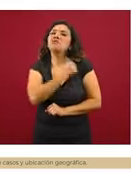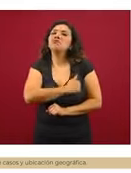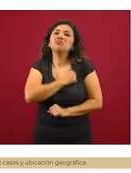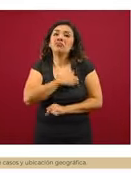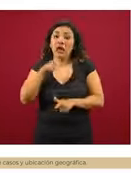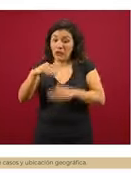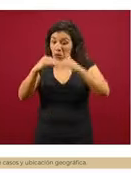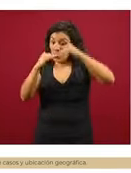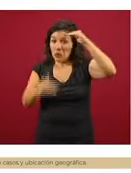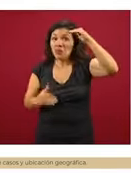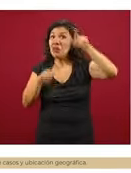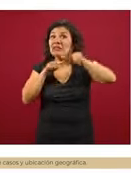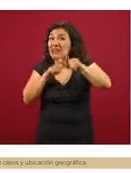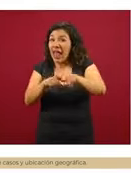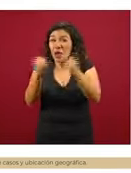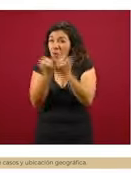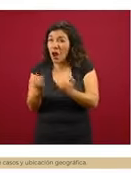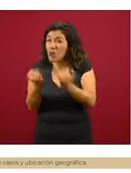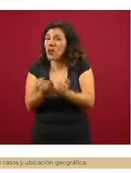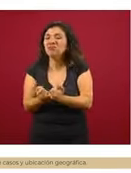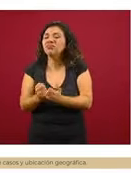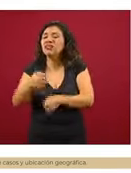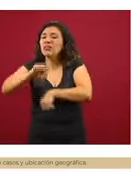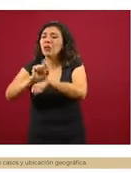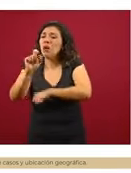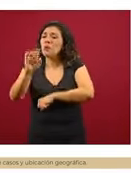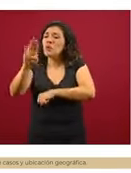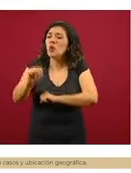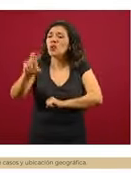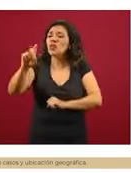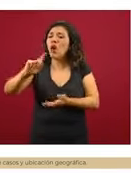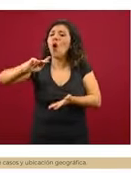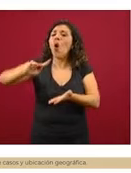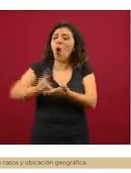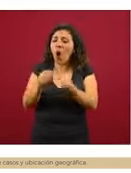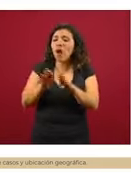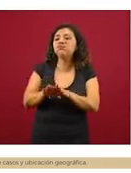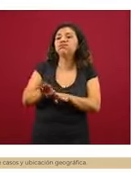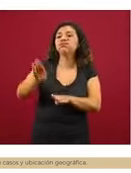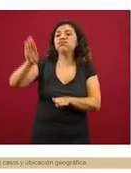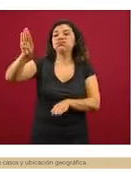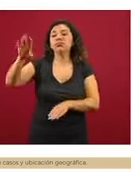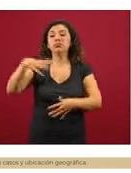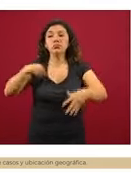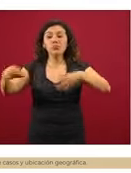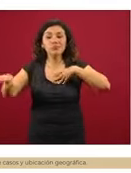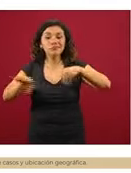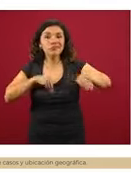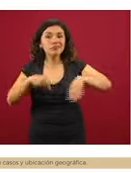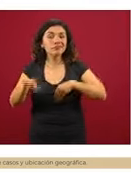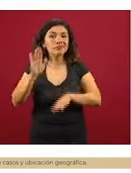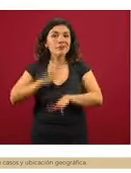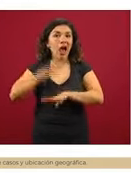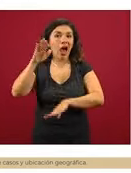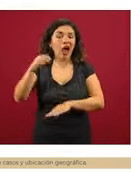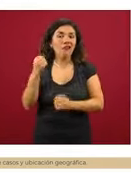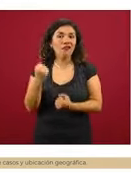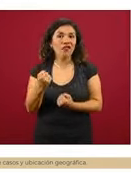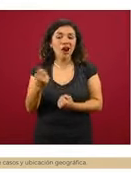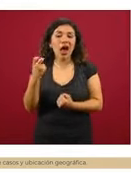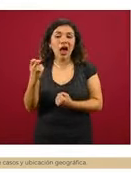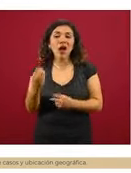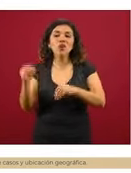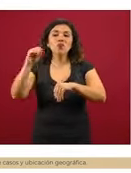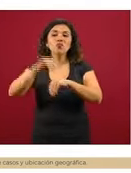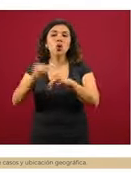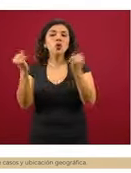mantenido, porque vean cómo de la semana 29 a la 30, Loreto nuevamente vuelve a agarrar un camino ascendente que además lo